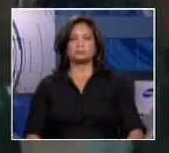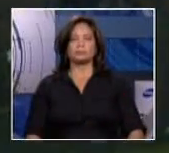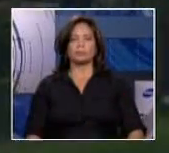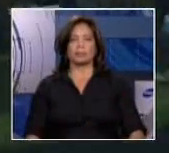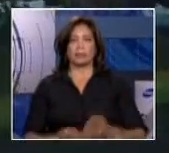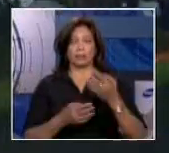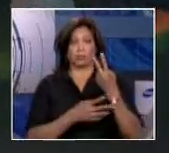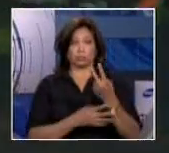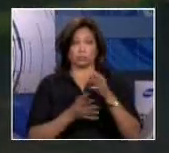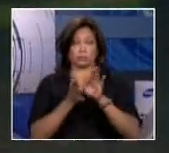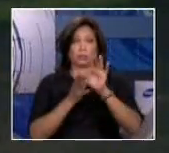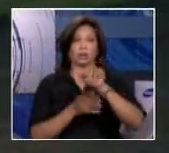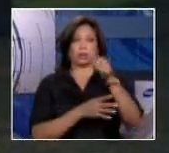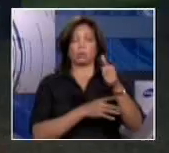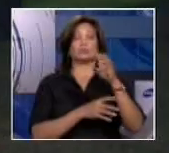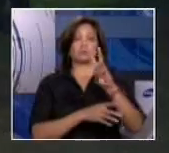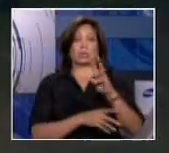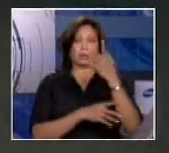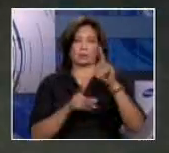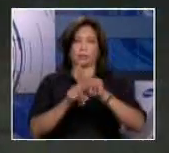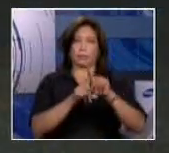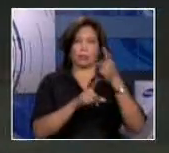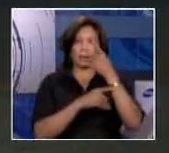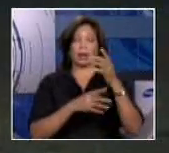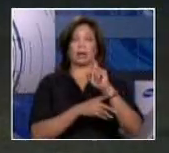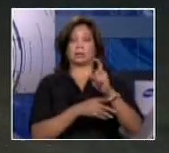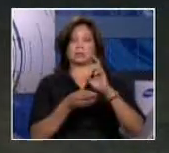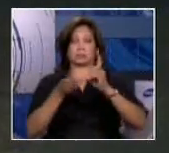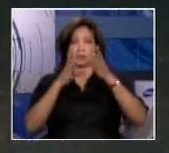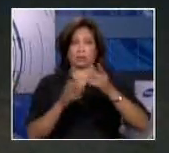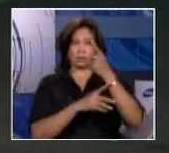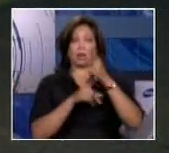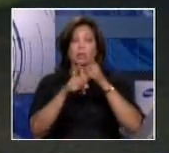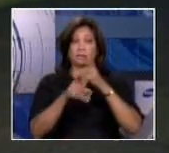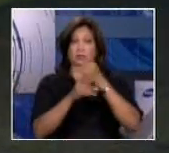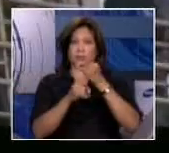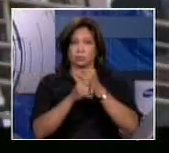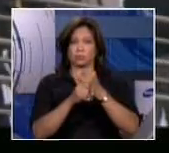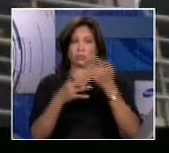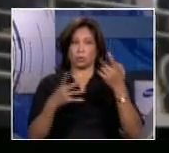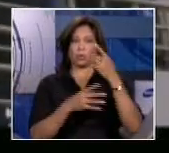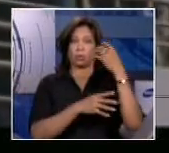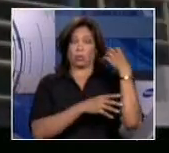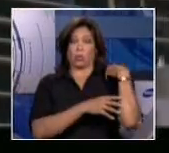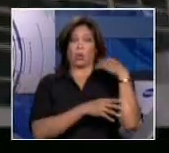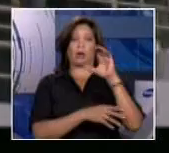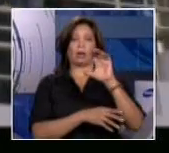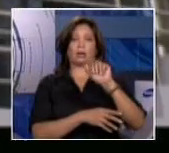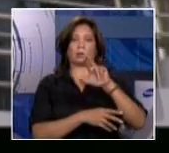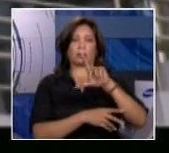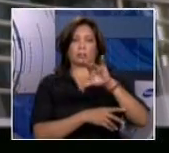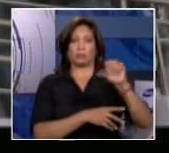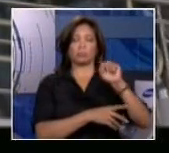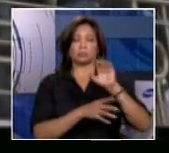Tanto los dos fiscales como los otros 6, incluyendo también al exdirector de esa institución, coronel Carlos Fernández